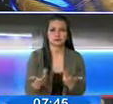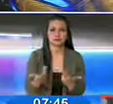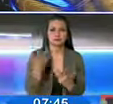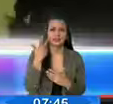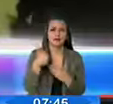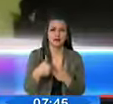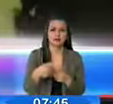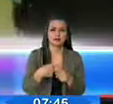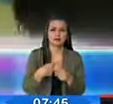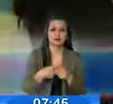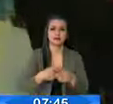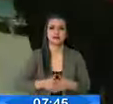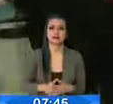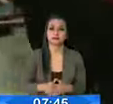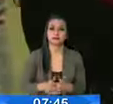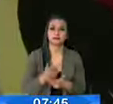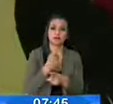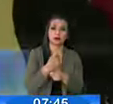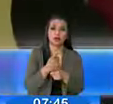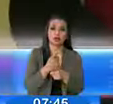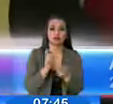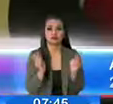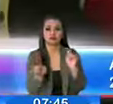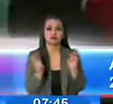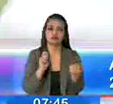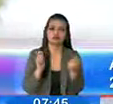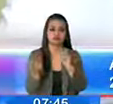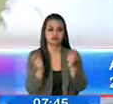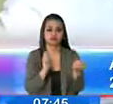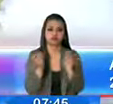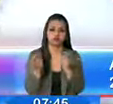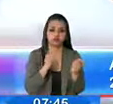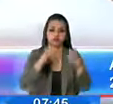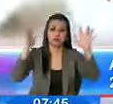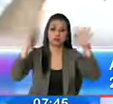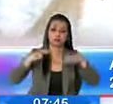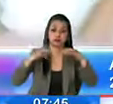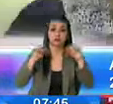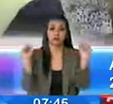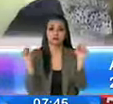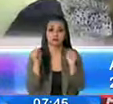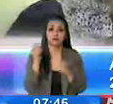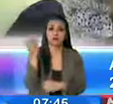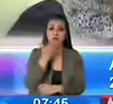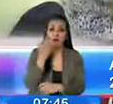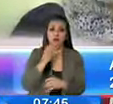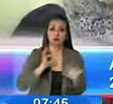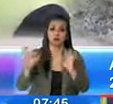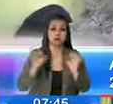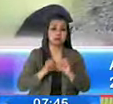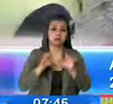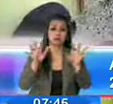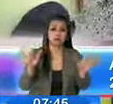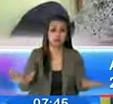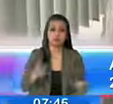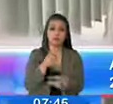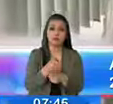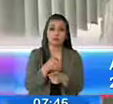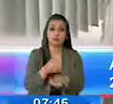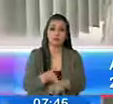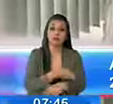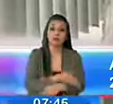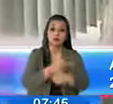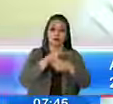en estos últimos meses, ¿no? Debido a estos cambios bruscos de temperatura y al nivel de contagio que se ha registrado, se recomienda tomar las debidas